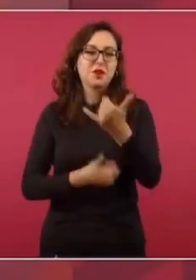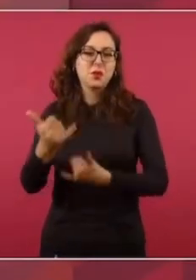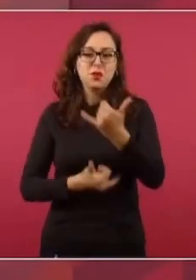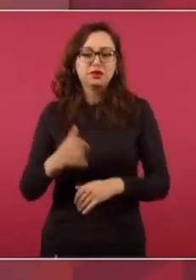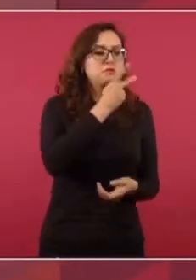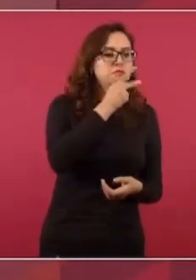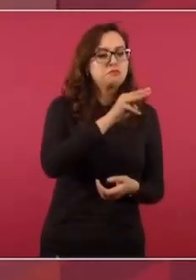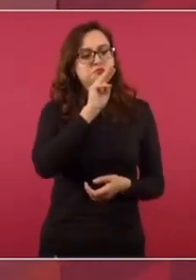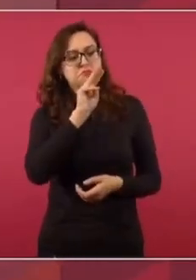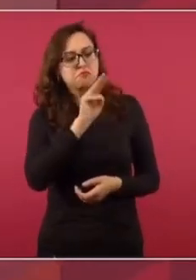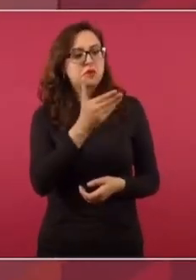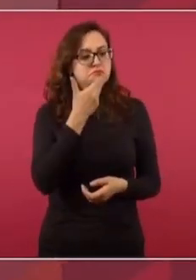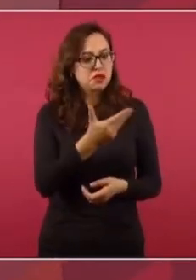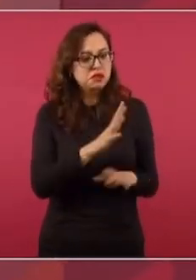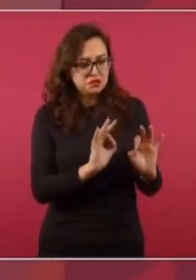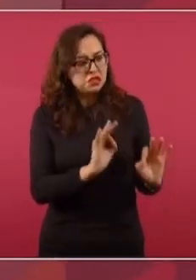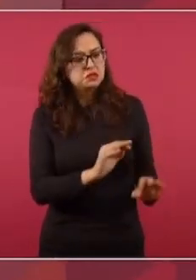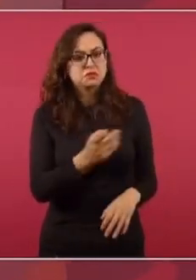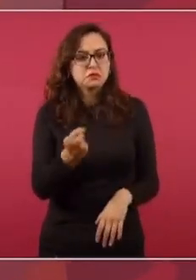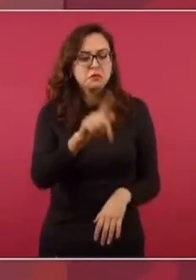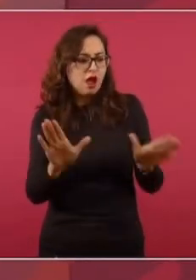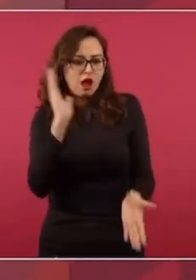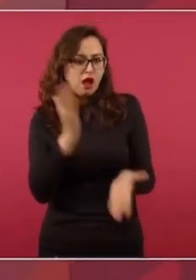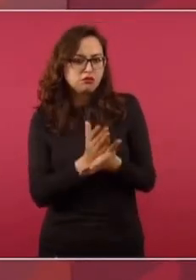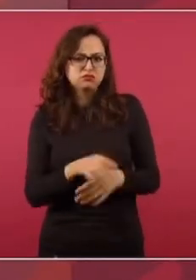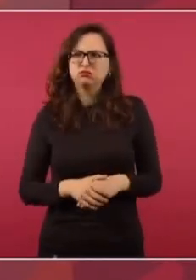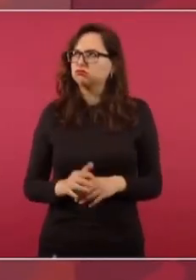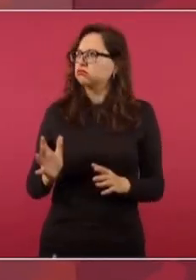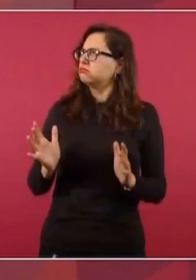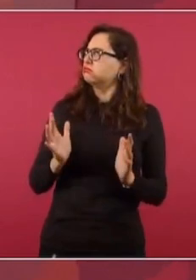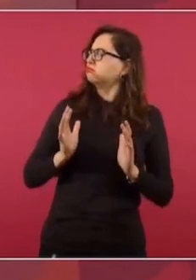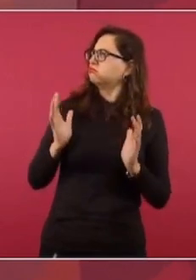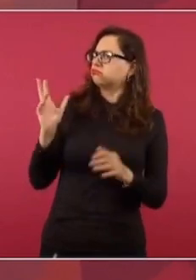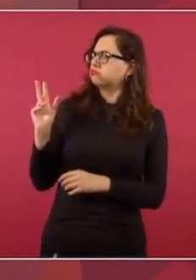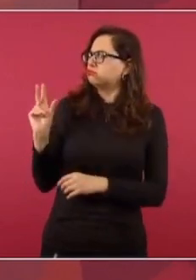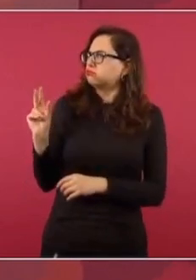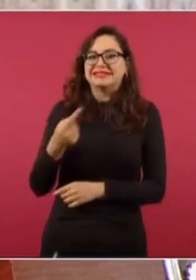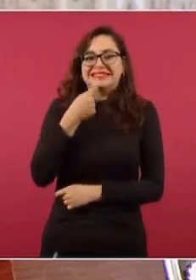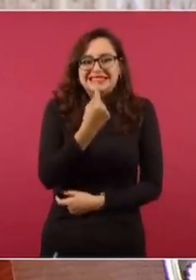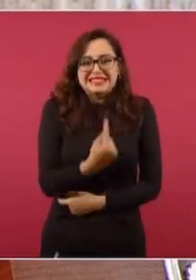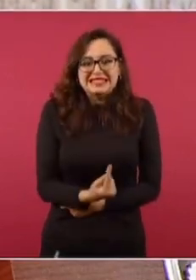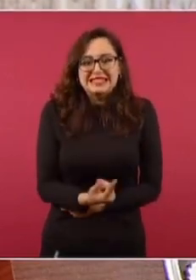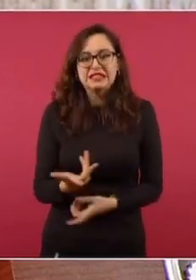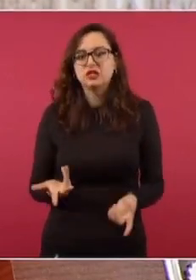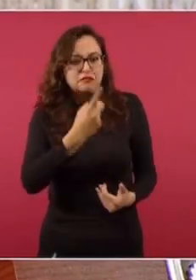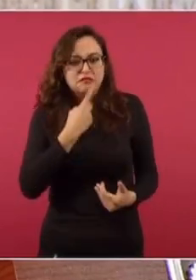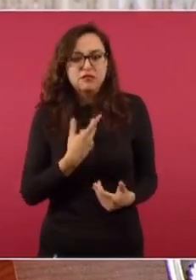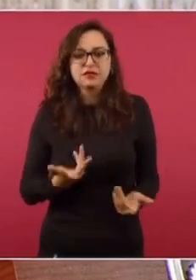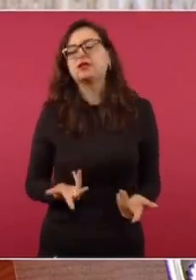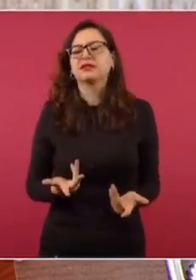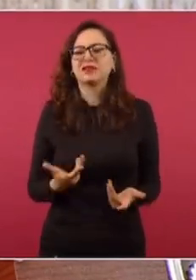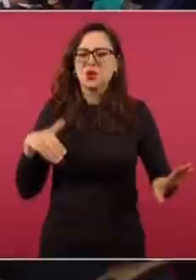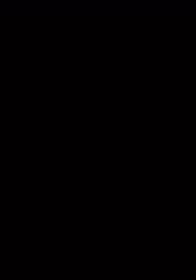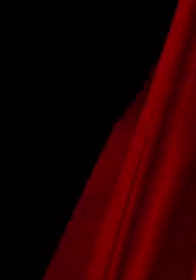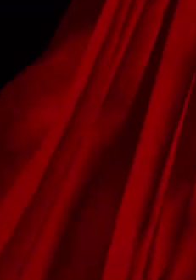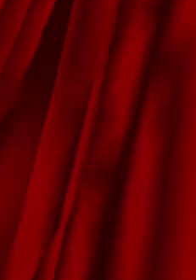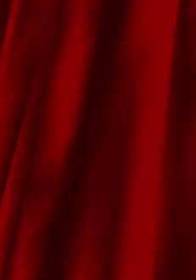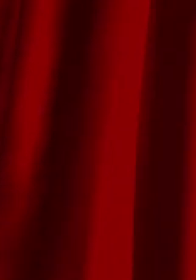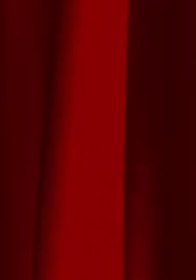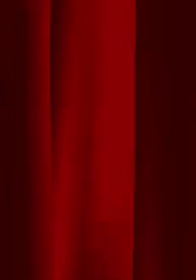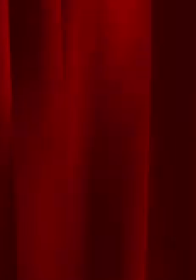dice, oye, ¿ya no le sigue pegando a tu papá, a tu mamá? No, era un niño, sacando la información a un niño.